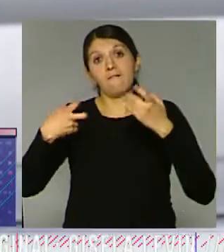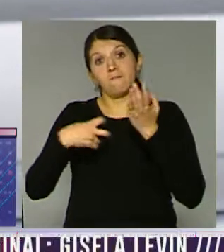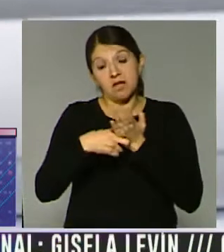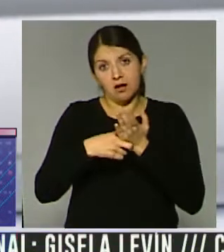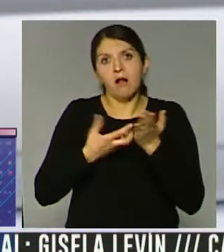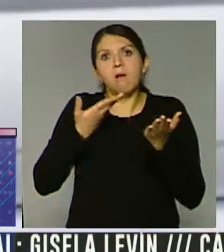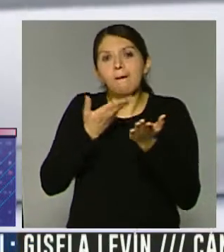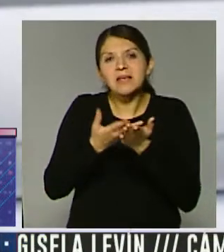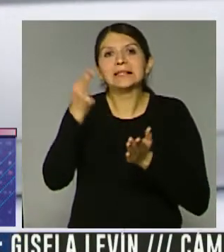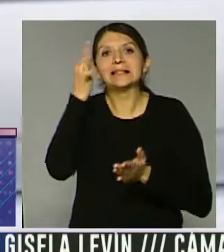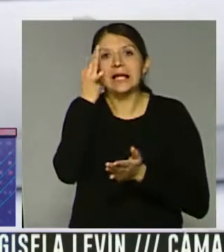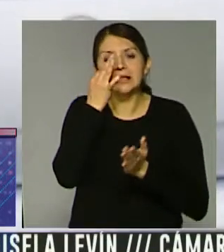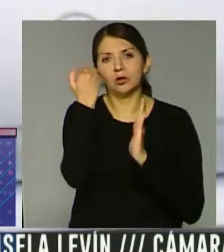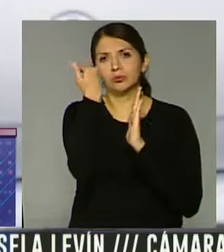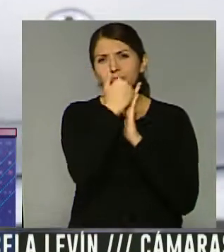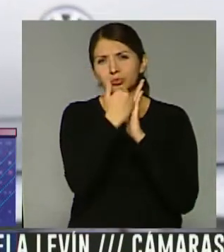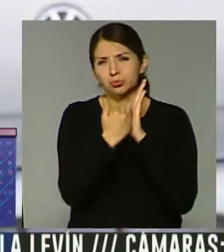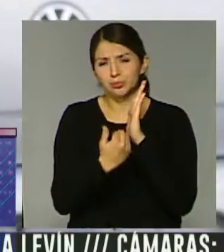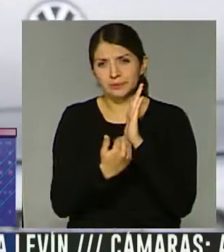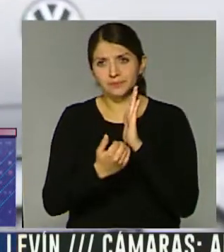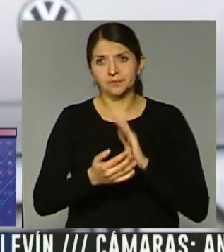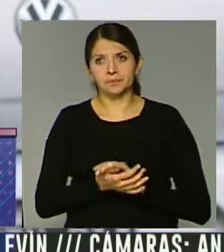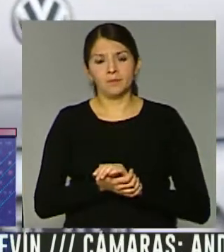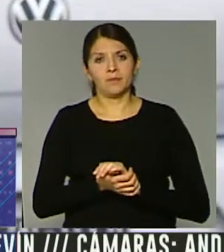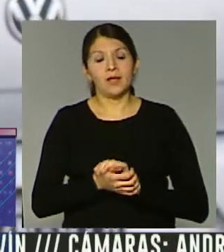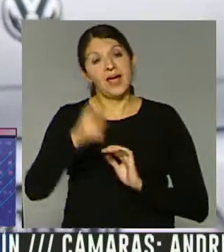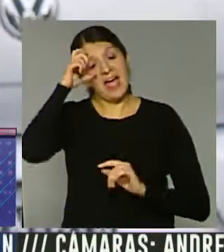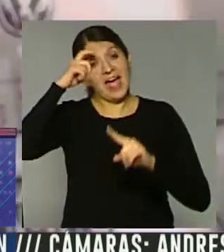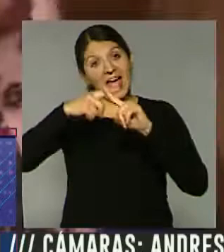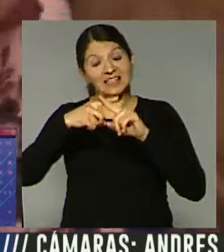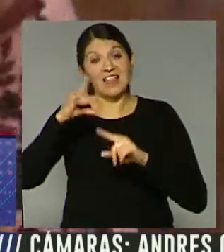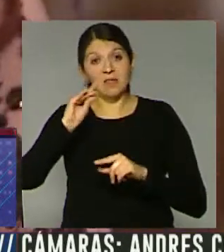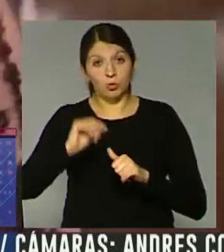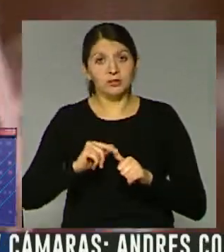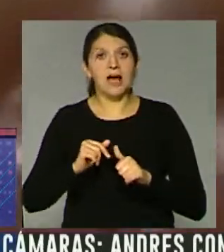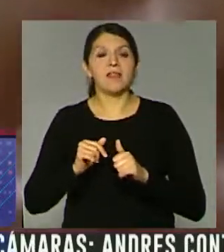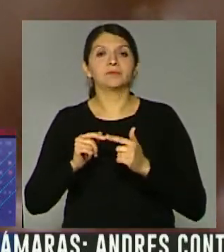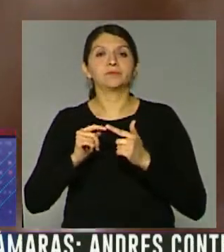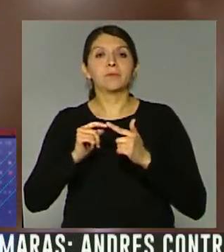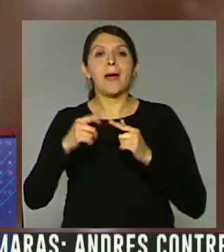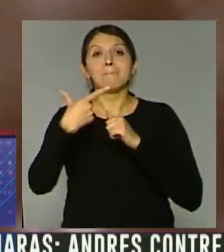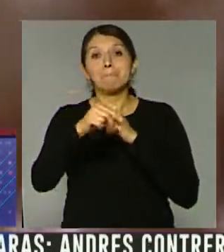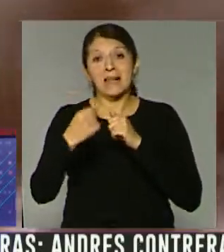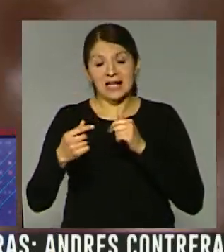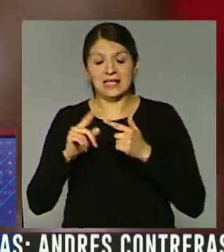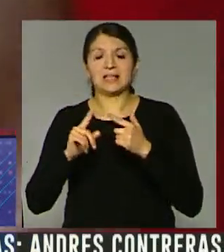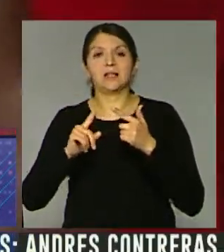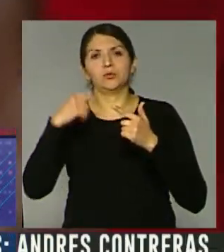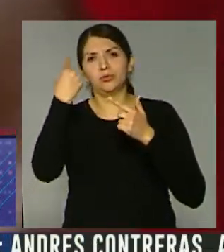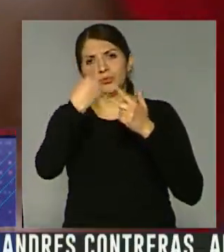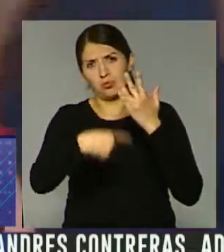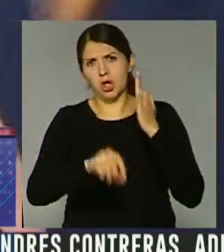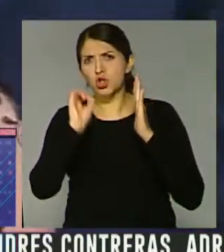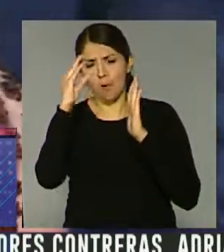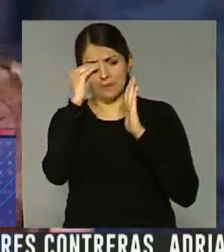testigos encabezada por ejemplo, la dirigente Elisa Carrió, la exdiputada Margarita Stolbizer, Leonardo Fariña y el extitular de la Auditoría General